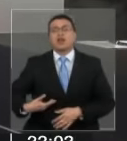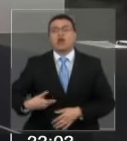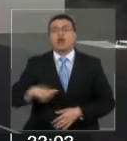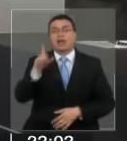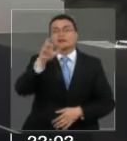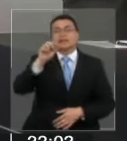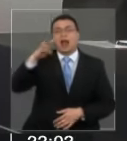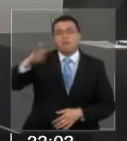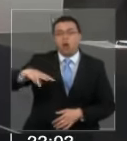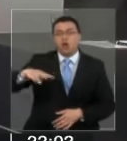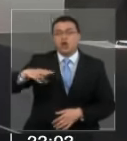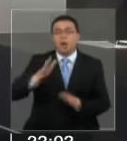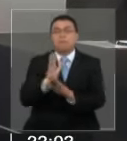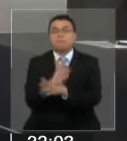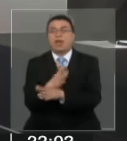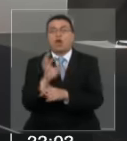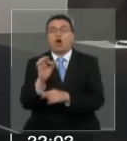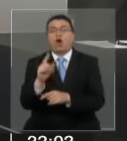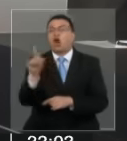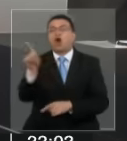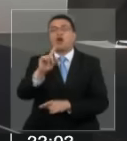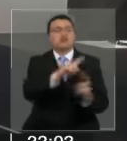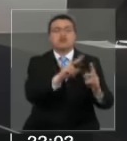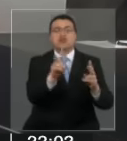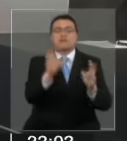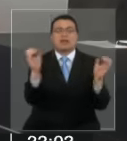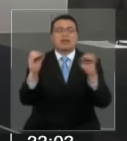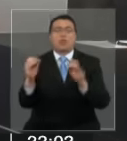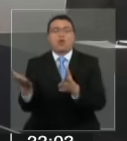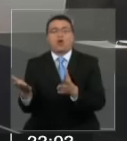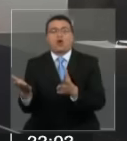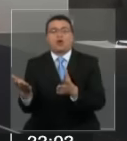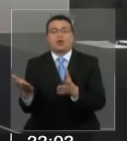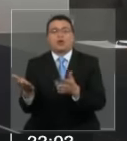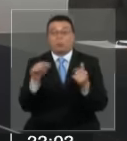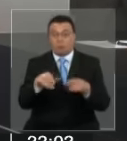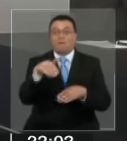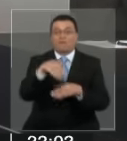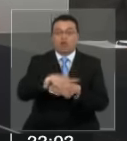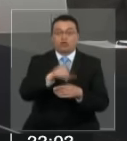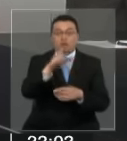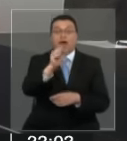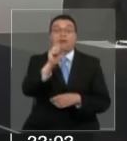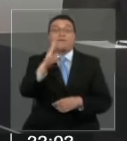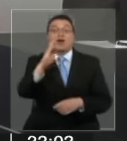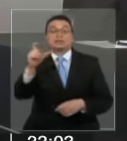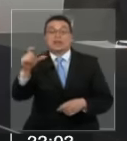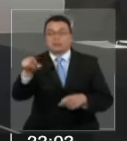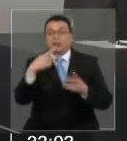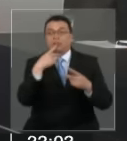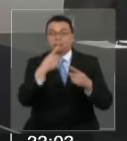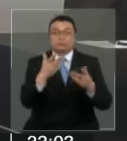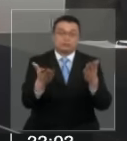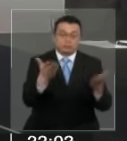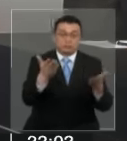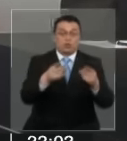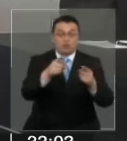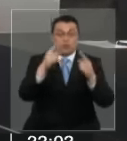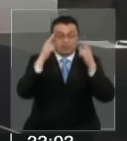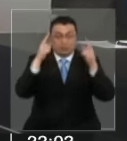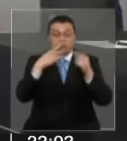¿A los pescadores? ¿O a ninguno? Son nuestras alternativas. Por supuesto, además de votar con estas alternativas que siempre son restringidas, ustedes